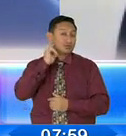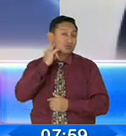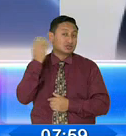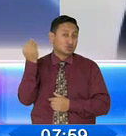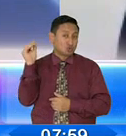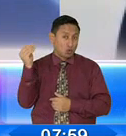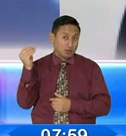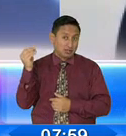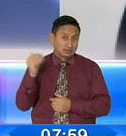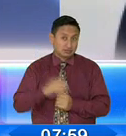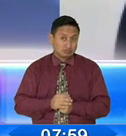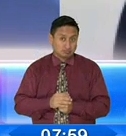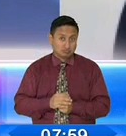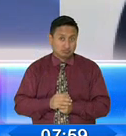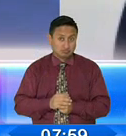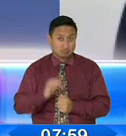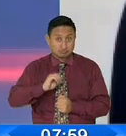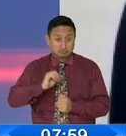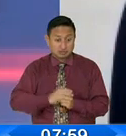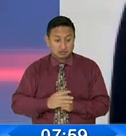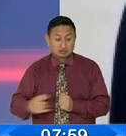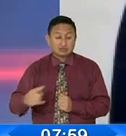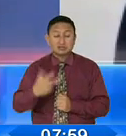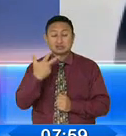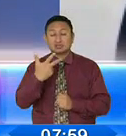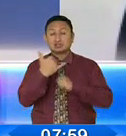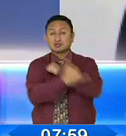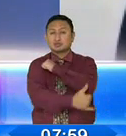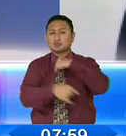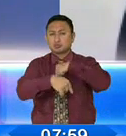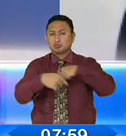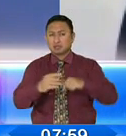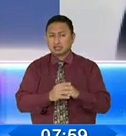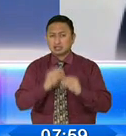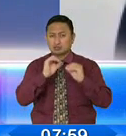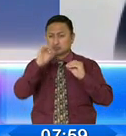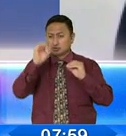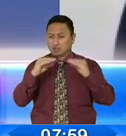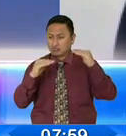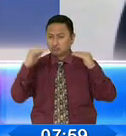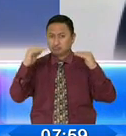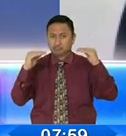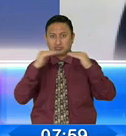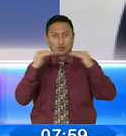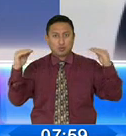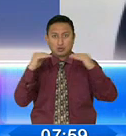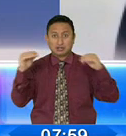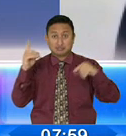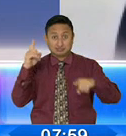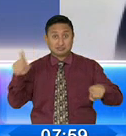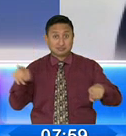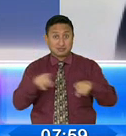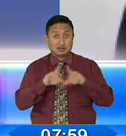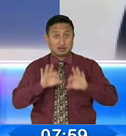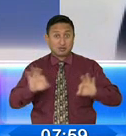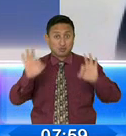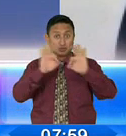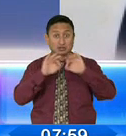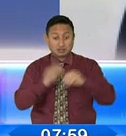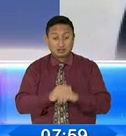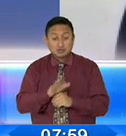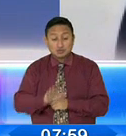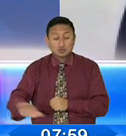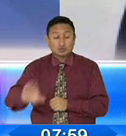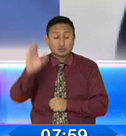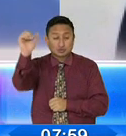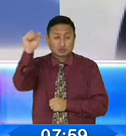adolescentes mujeres realmente en los 3 países mantienen el mismo porcentaje y creo que eso sí es importante porque vemos que la vulneración de los